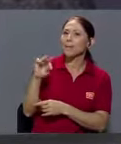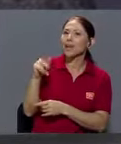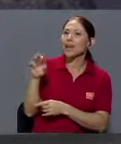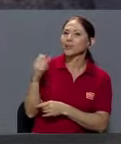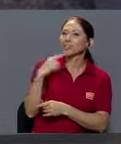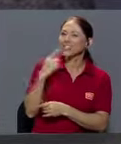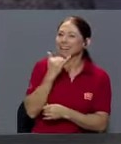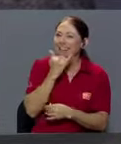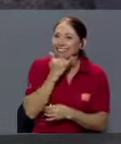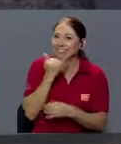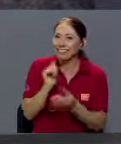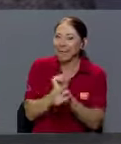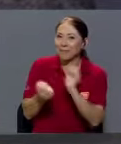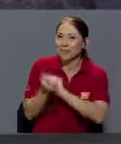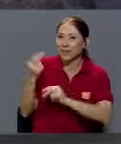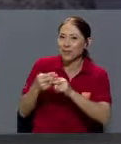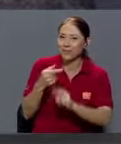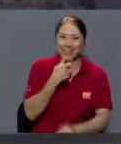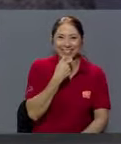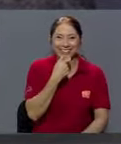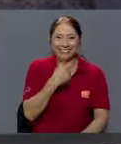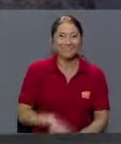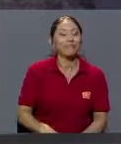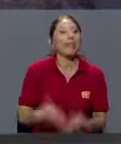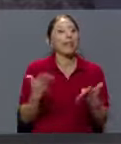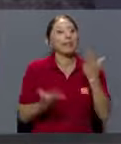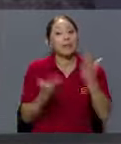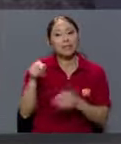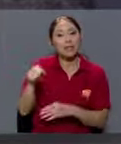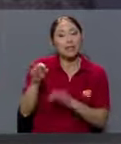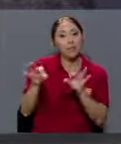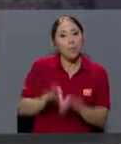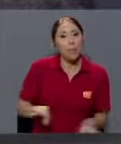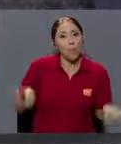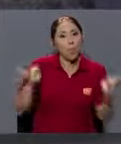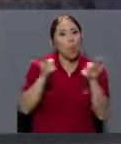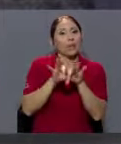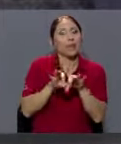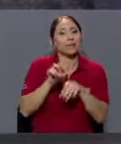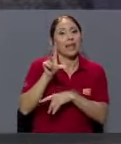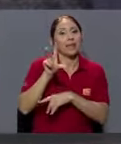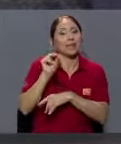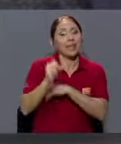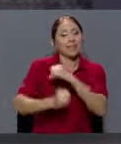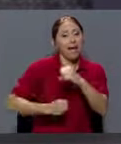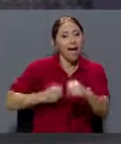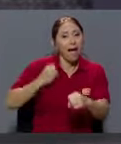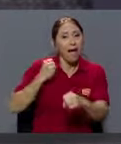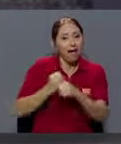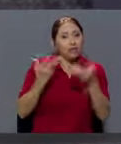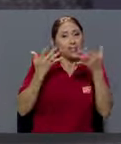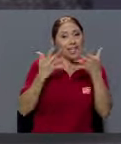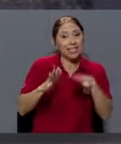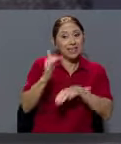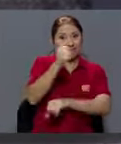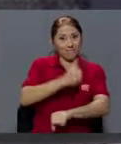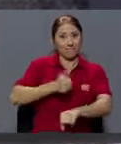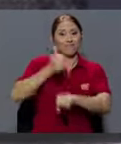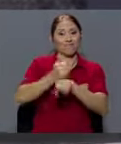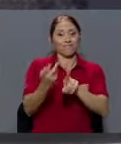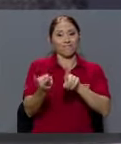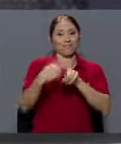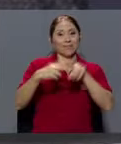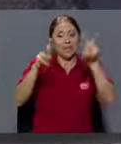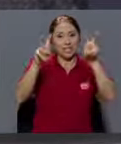nombre, el tema de la importancia de a 30 años de haberse instaurado este